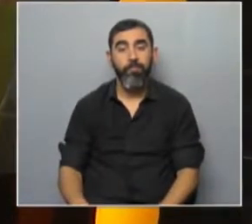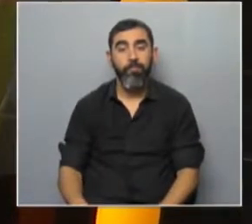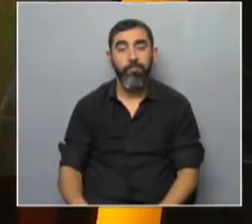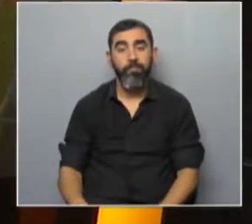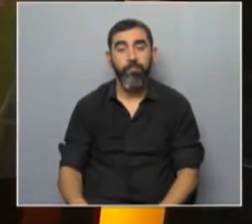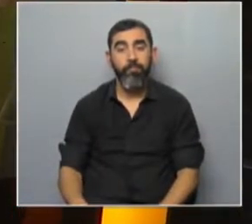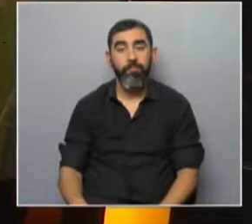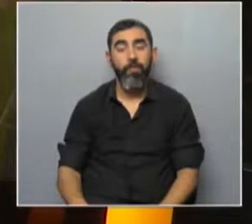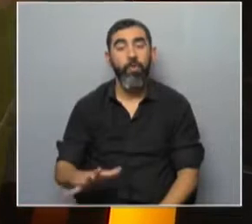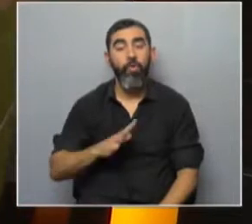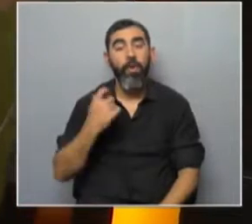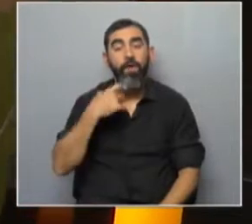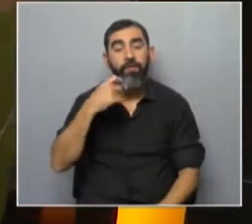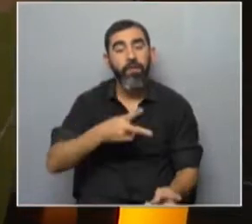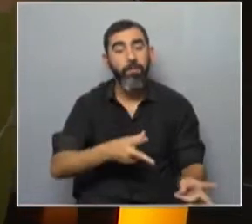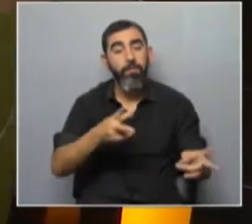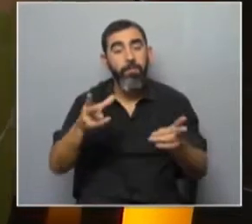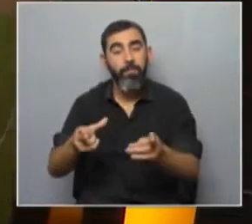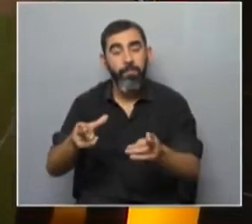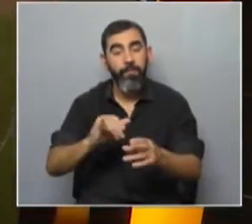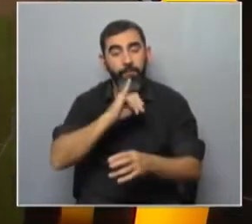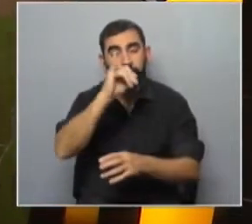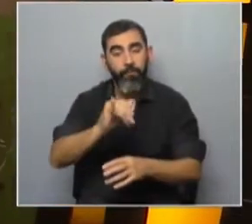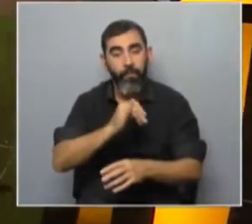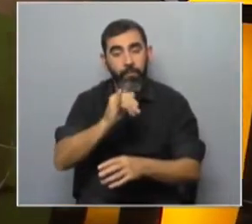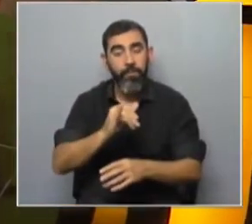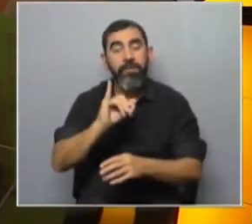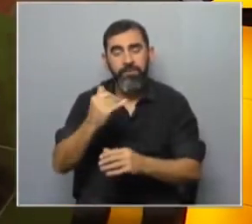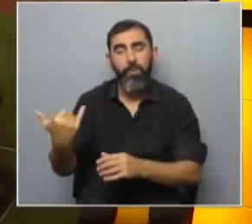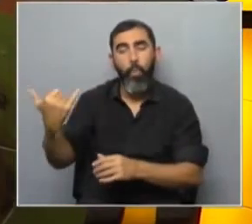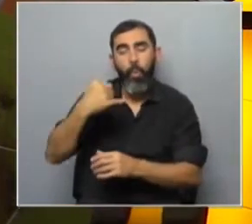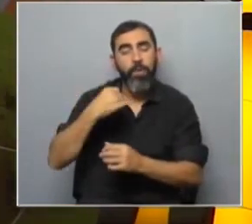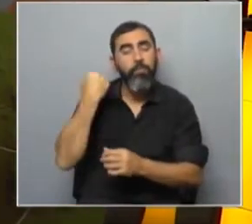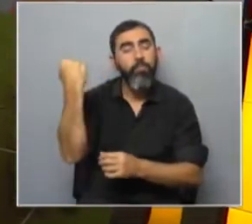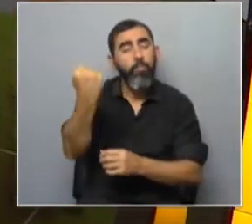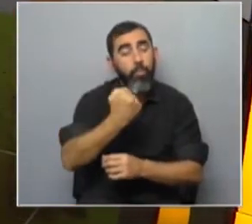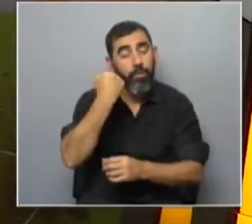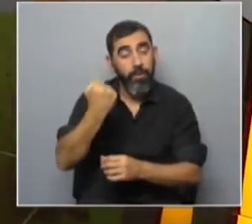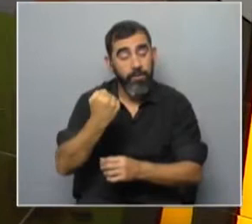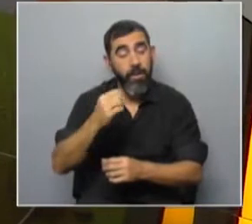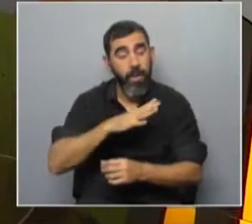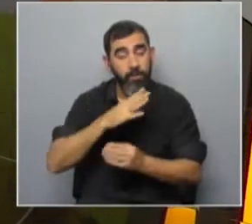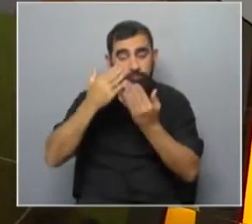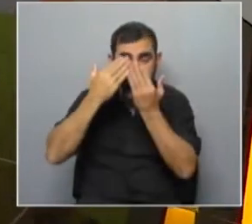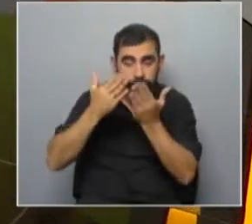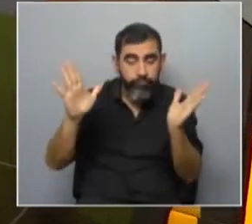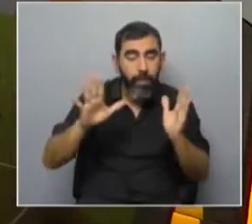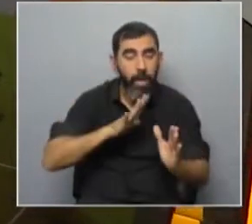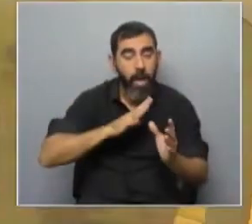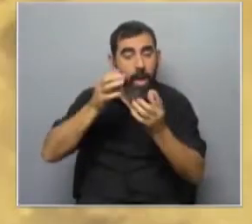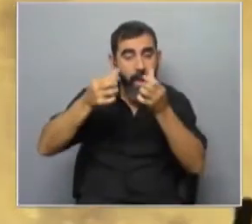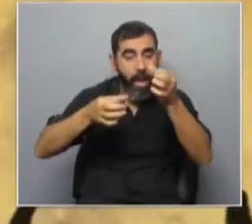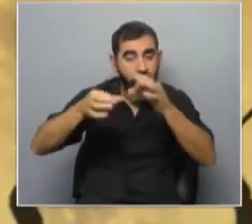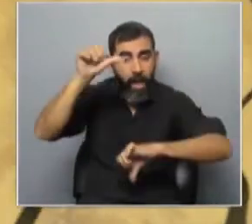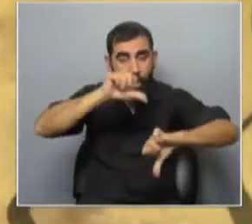Alexandra, bueno, y todavía te queda un tramo más para compartir sobre este informe. Sí, nos decía Andrés la importancia, la posibilidad que abre el contar con este